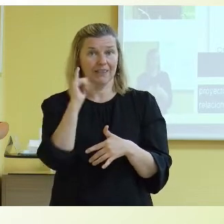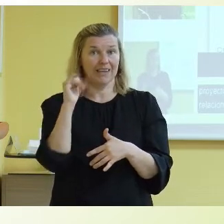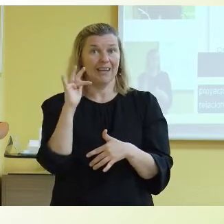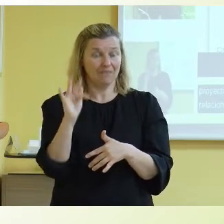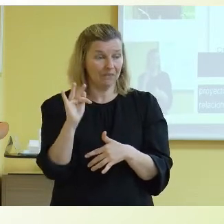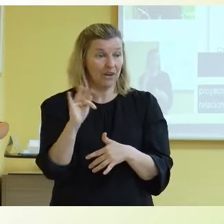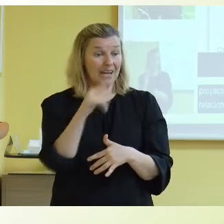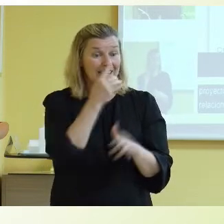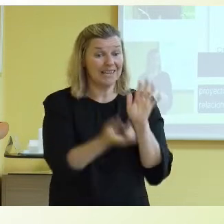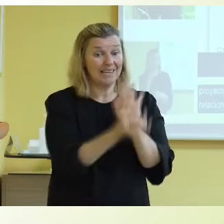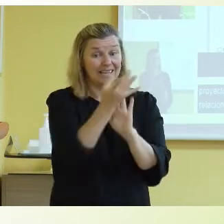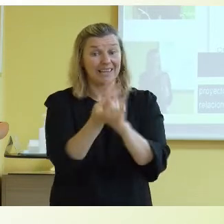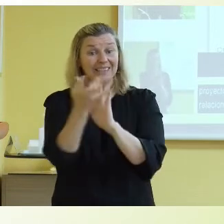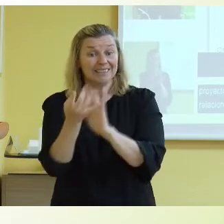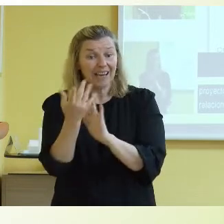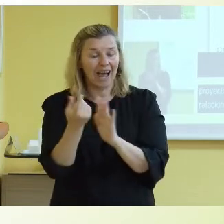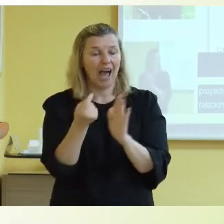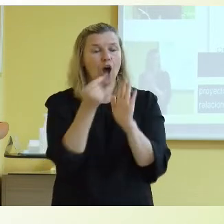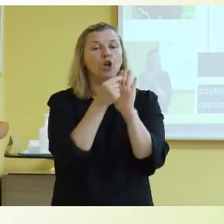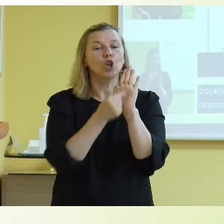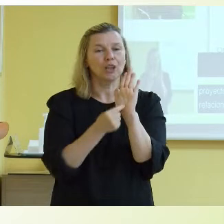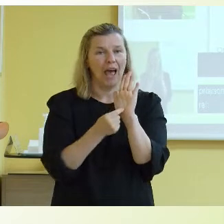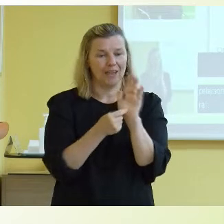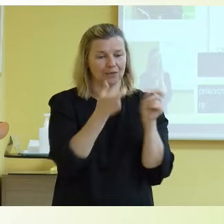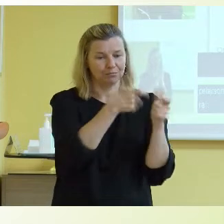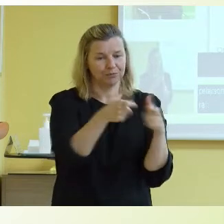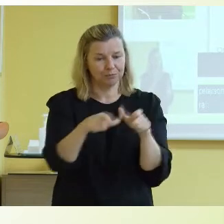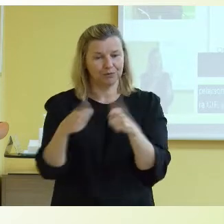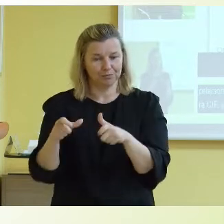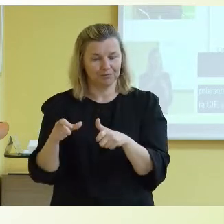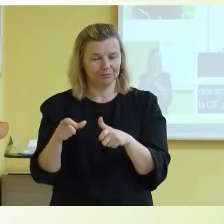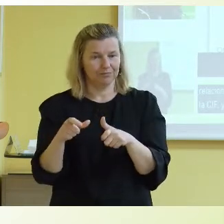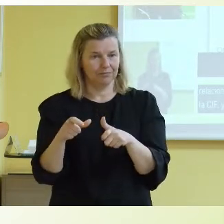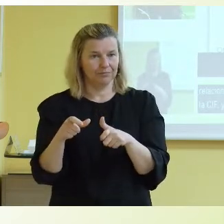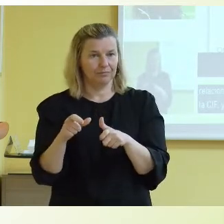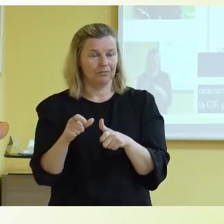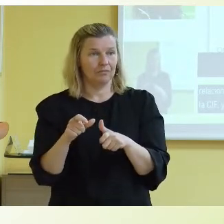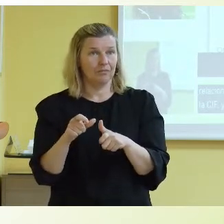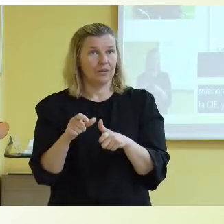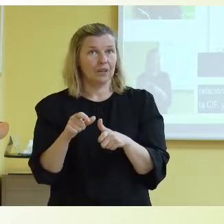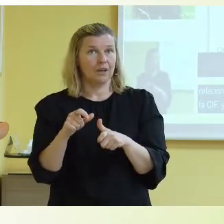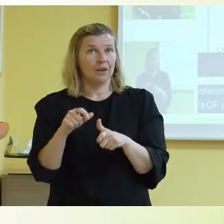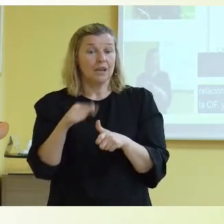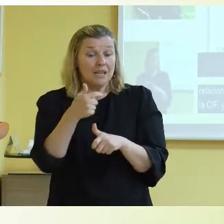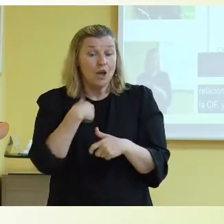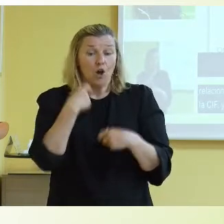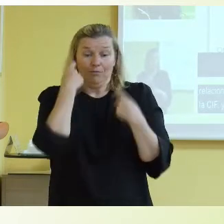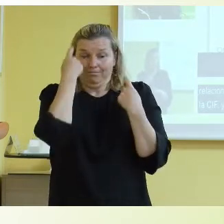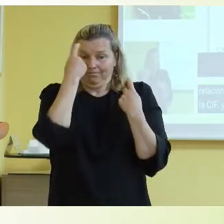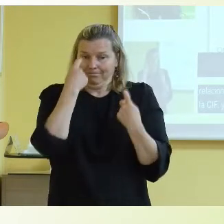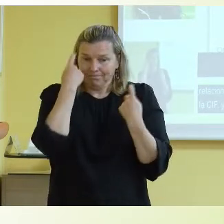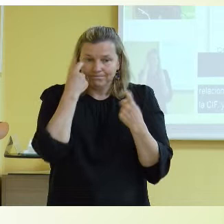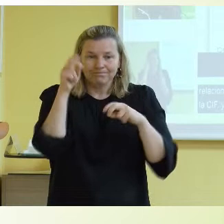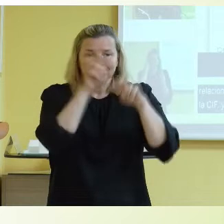notas particulares para enfermedades donde se unificaba toda esta información. La verdad es que luego he intentado buscar